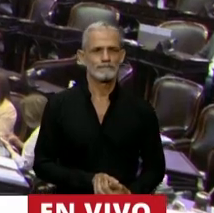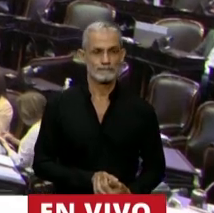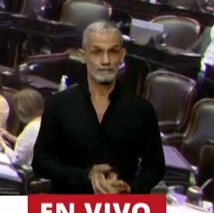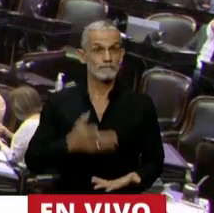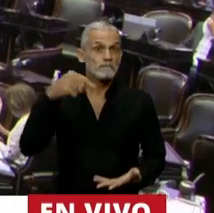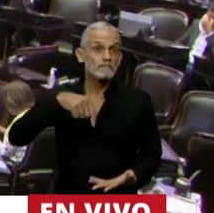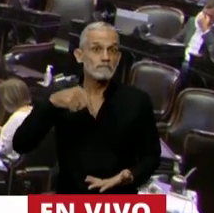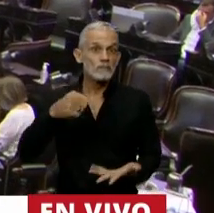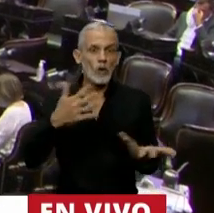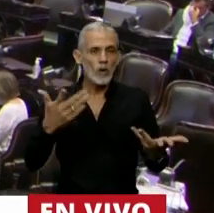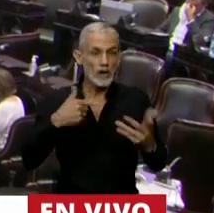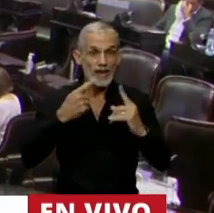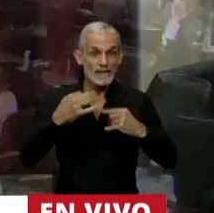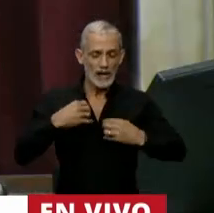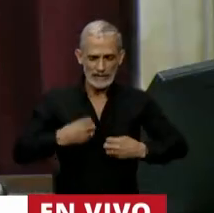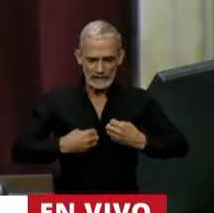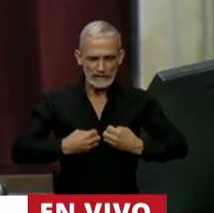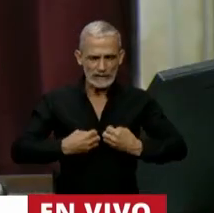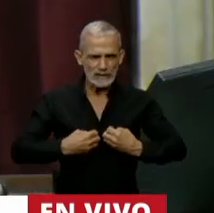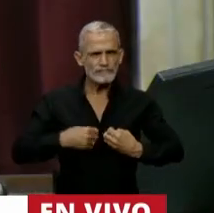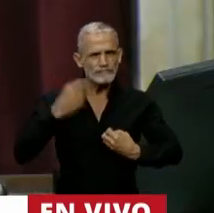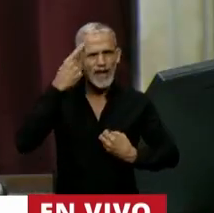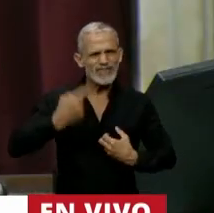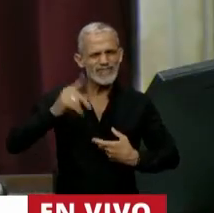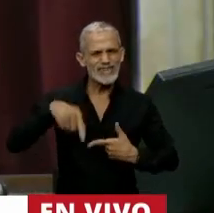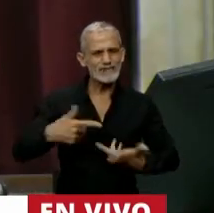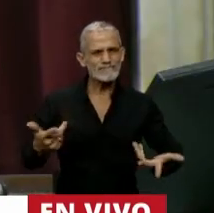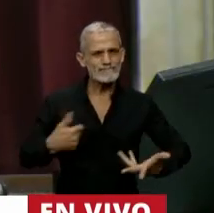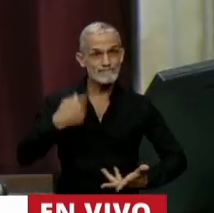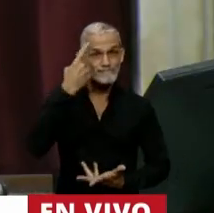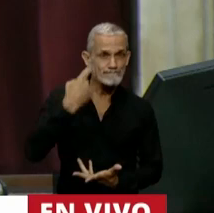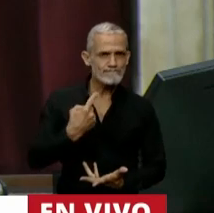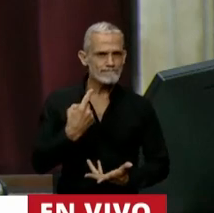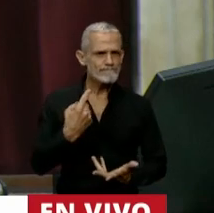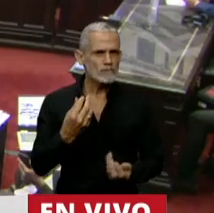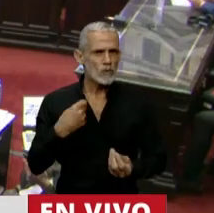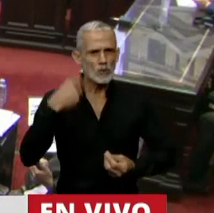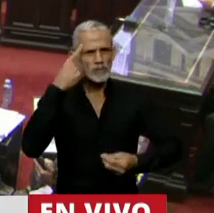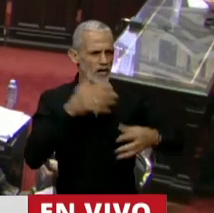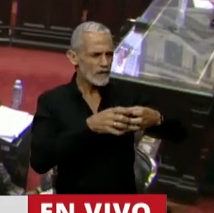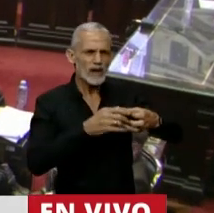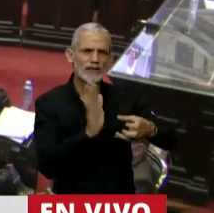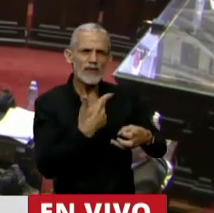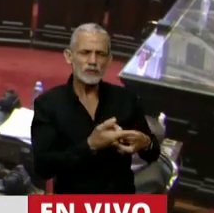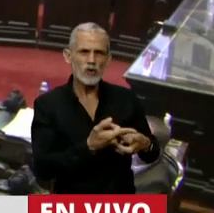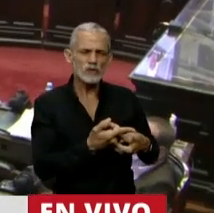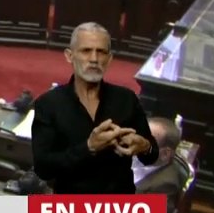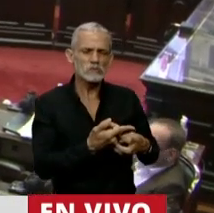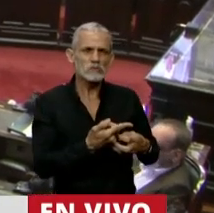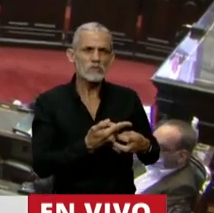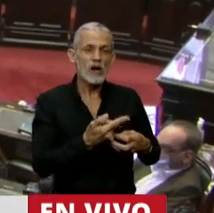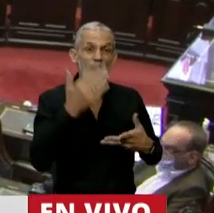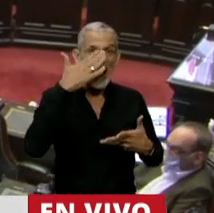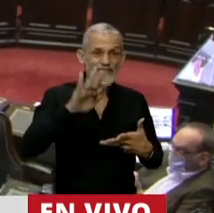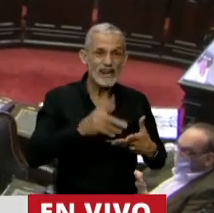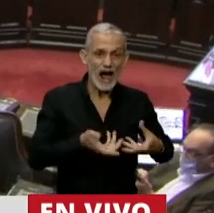Hoy realmente me embargan sentimientos de tristeza, por cuanto realmente pensaba que el Frente de Todos no iba a terminar